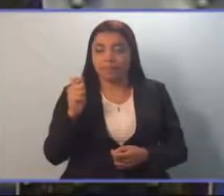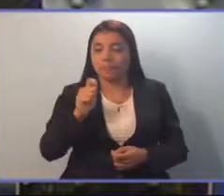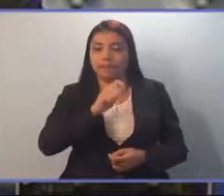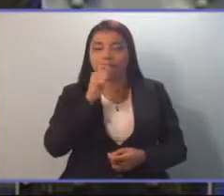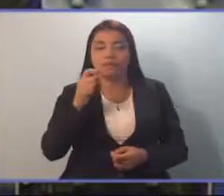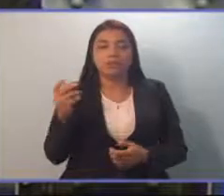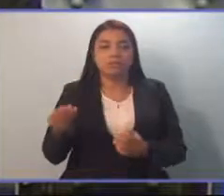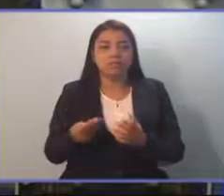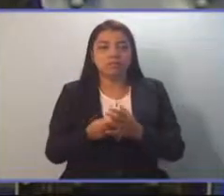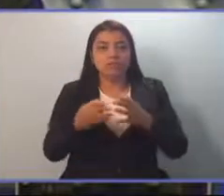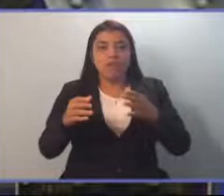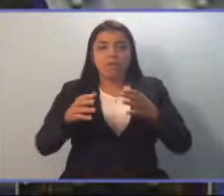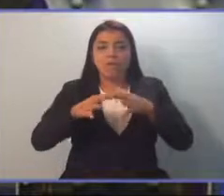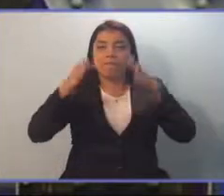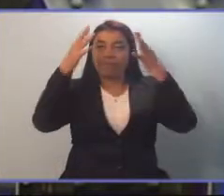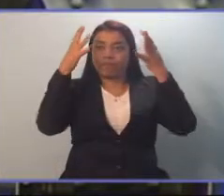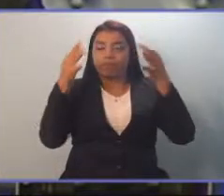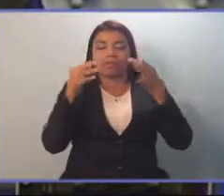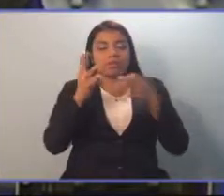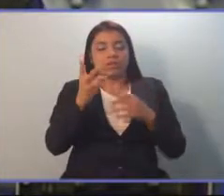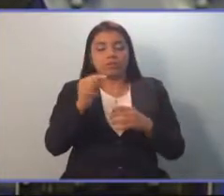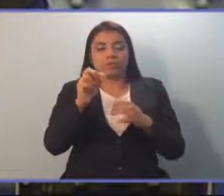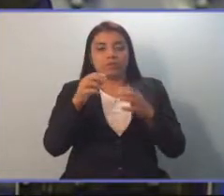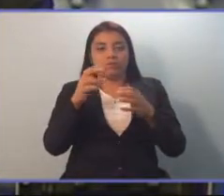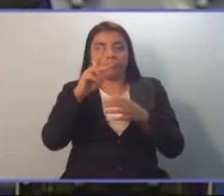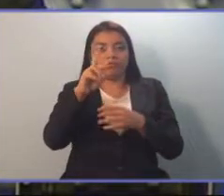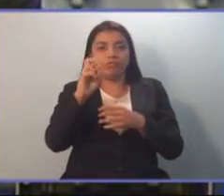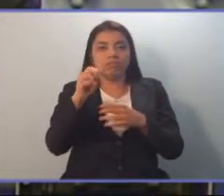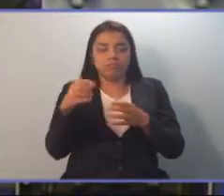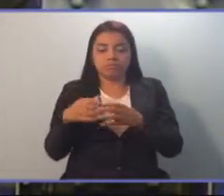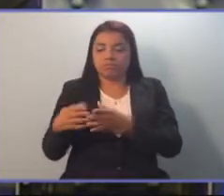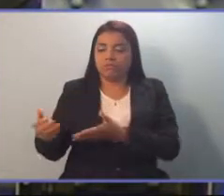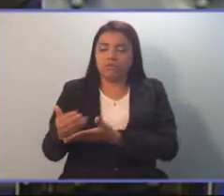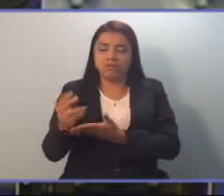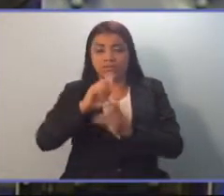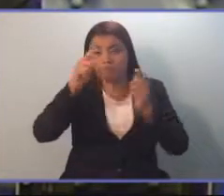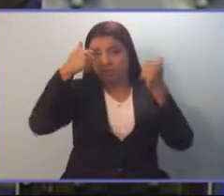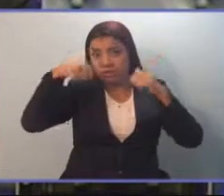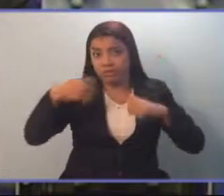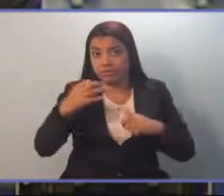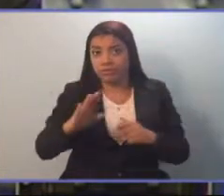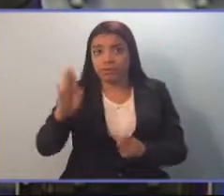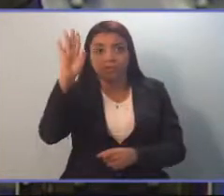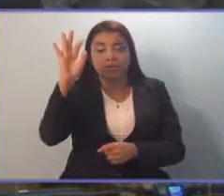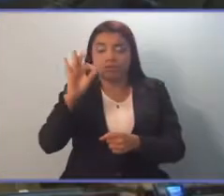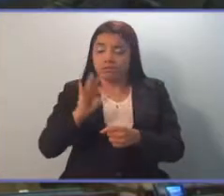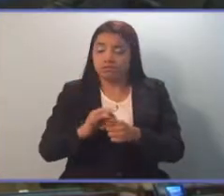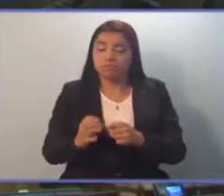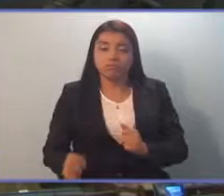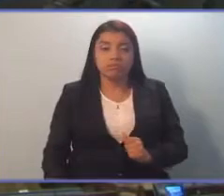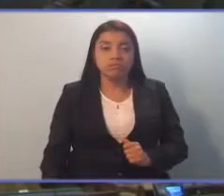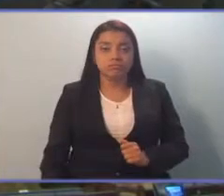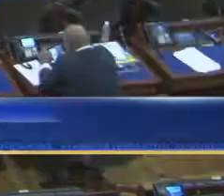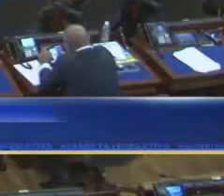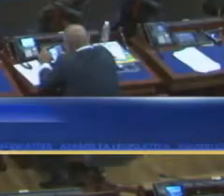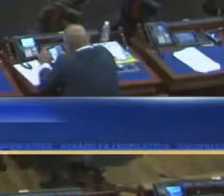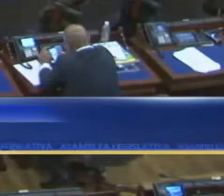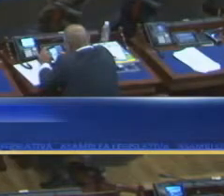introducir el dictamen 20 de la Comisión de Hacienda. Los que estén de acuerdo, favor de votar.